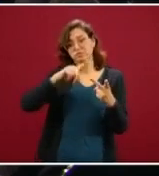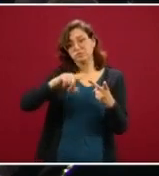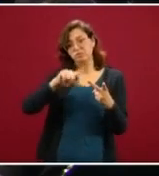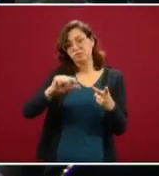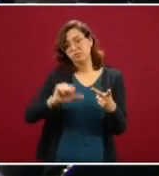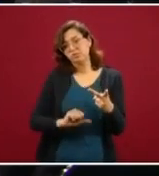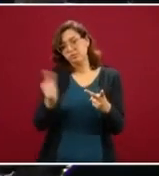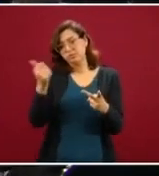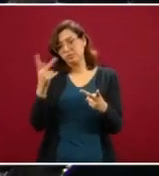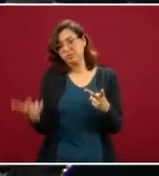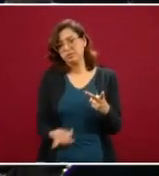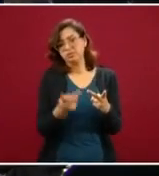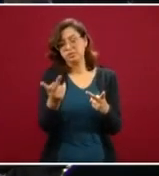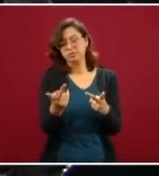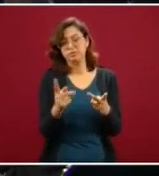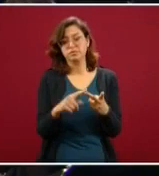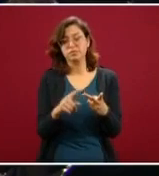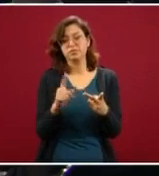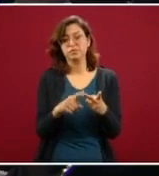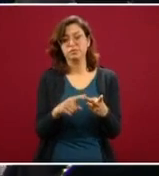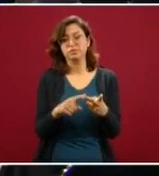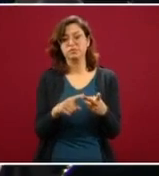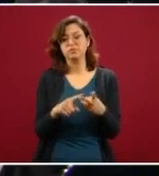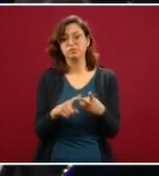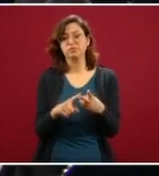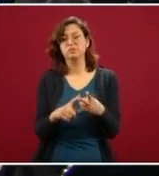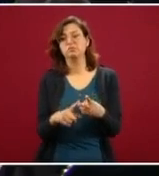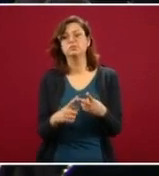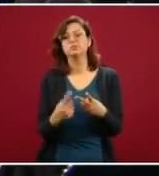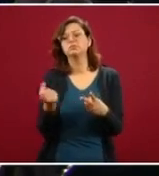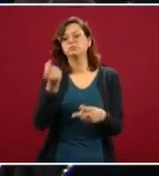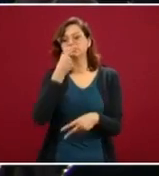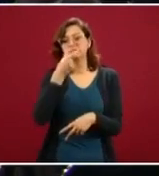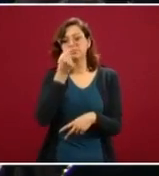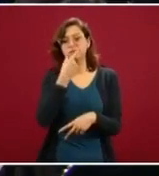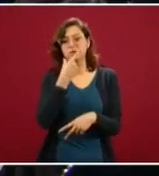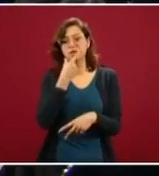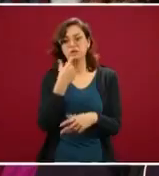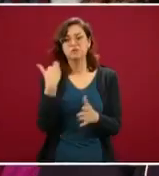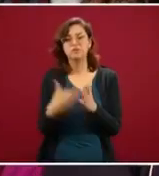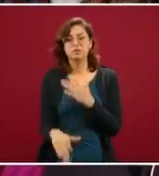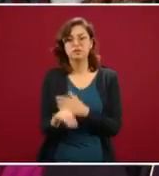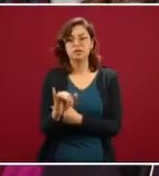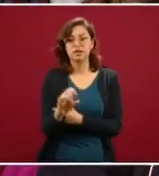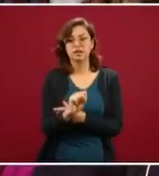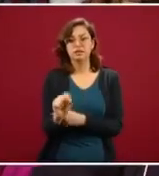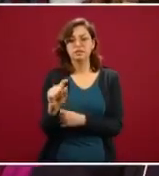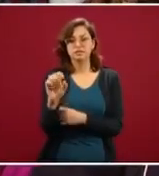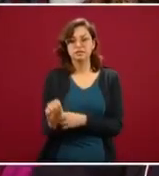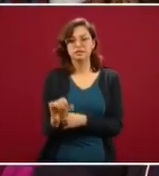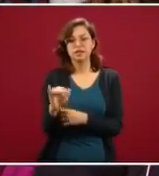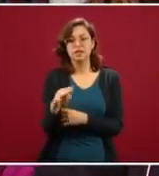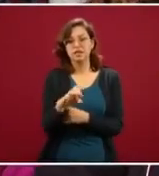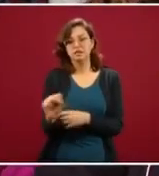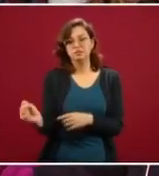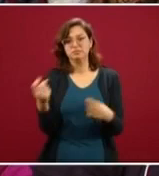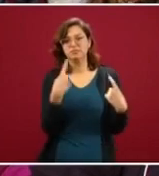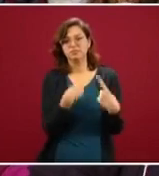también, presidente, sobre los medicamentos, la falta de estos en el ISSSTE, en el IMSS,